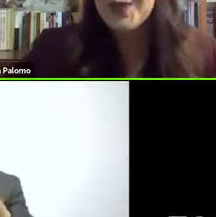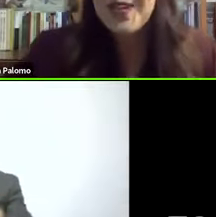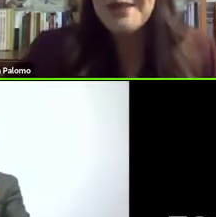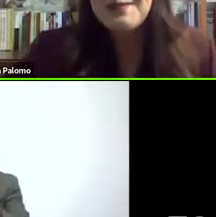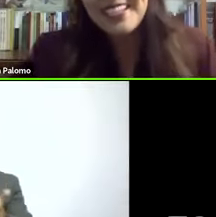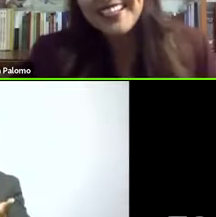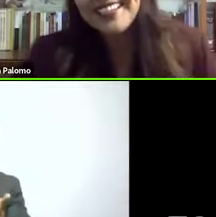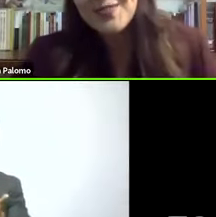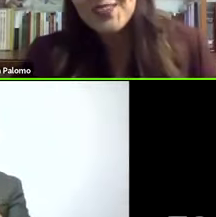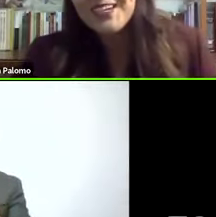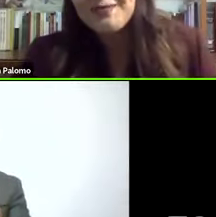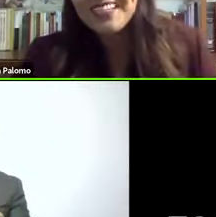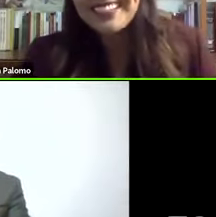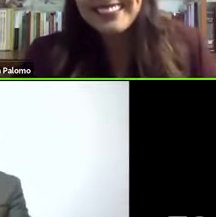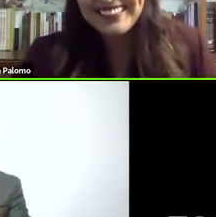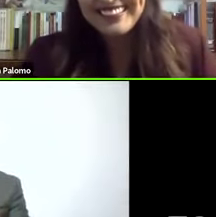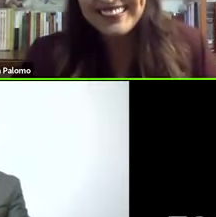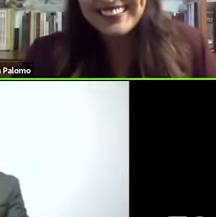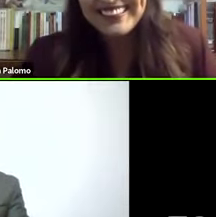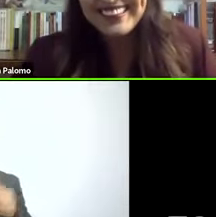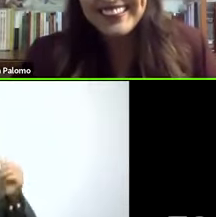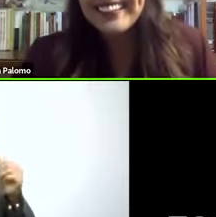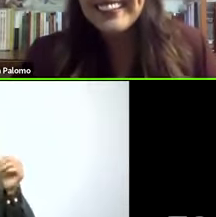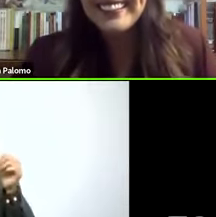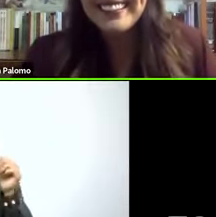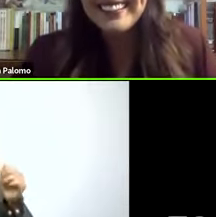a quienes tuvieron la amabilidad de escucharme.